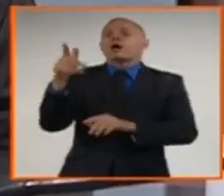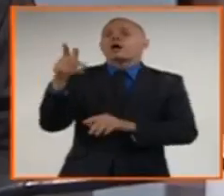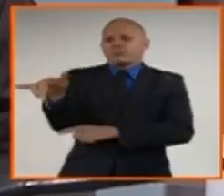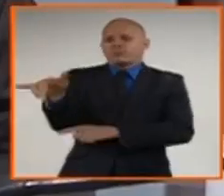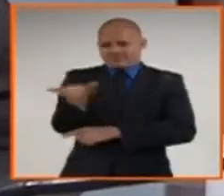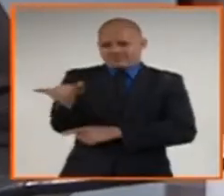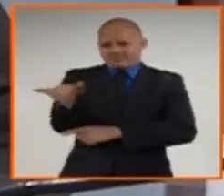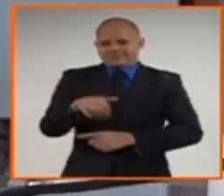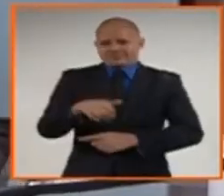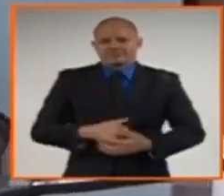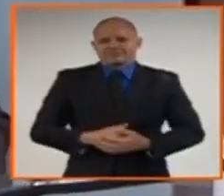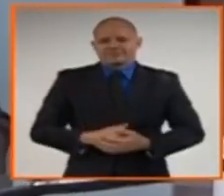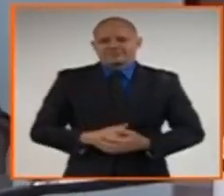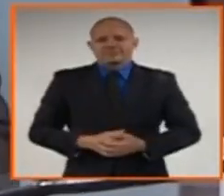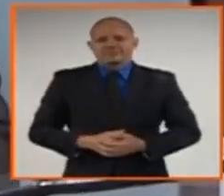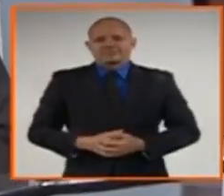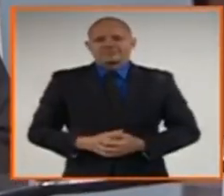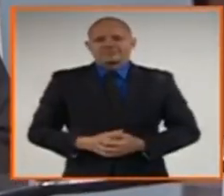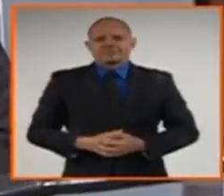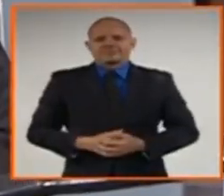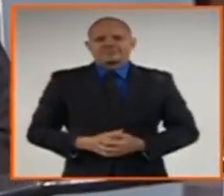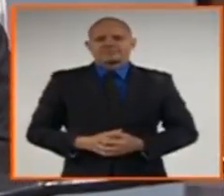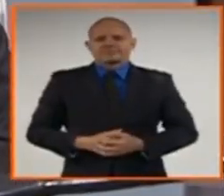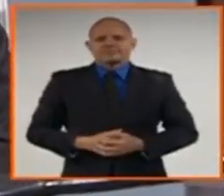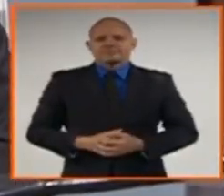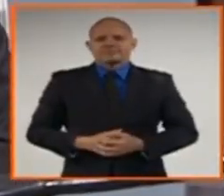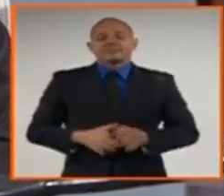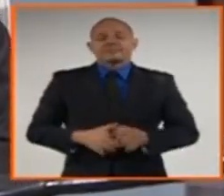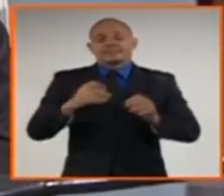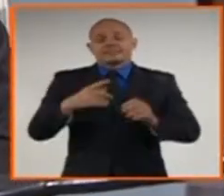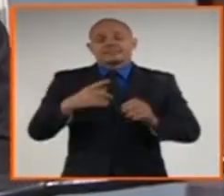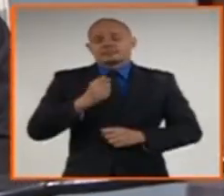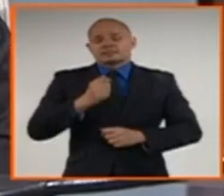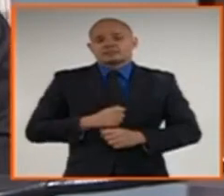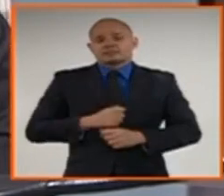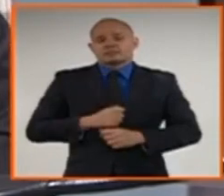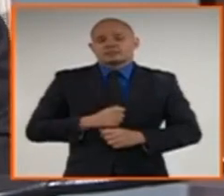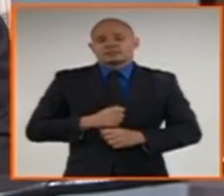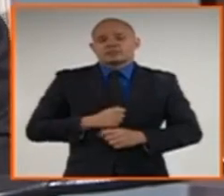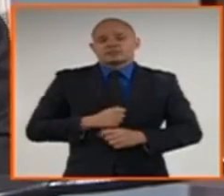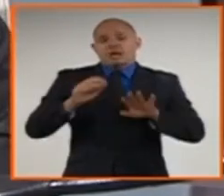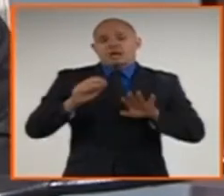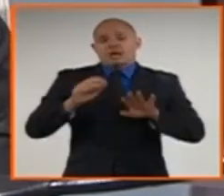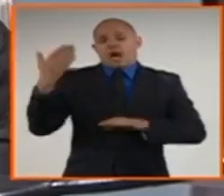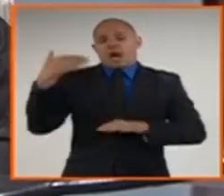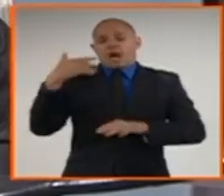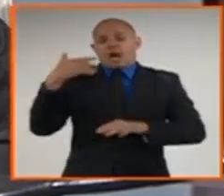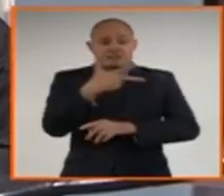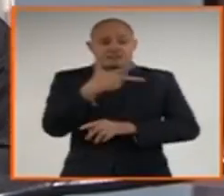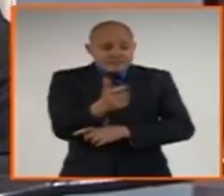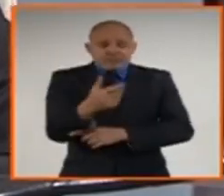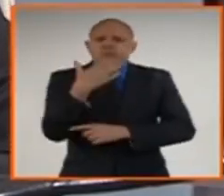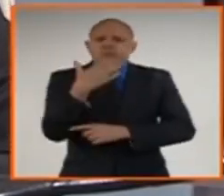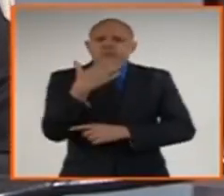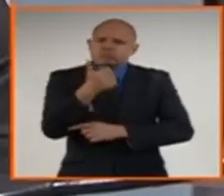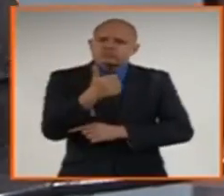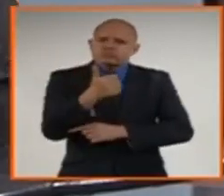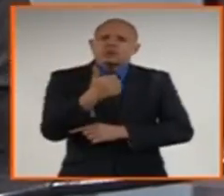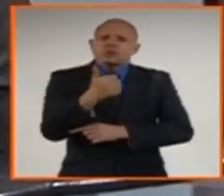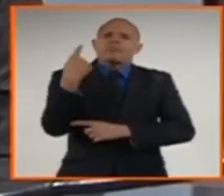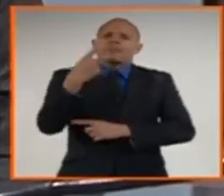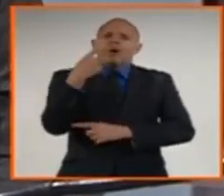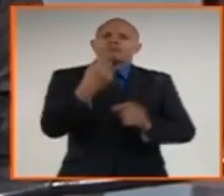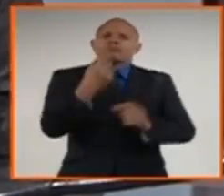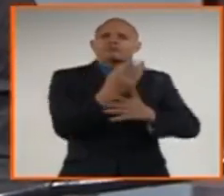vacuna Soberana 02 es una vacuna, en primer lugar, por su diseño, es una vacuna pediátrica. O sea, es